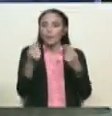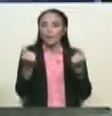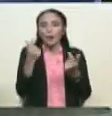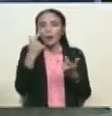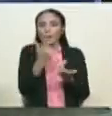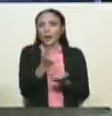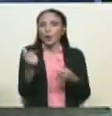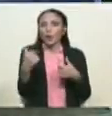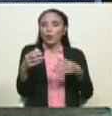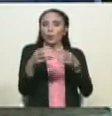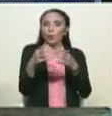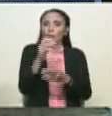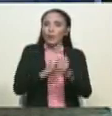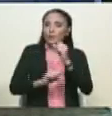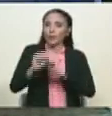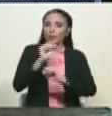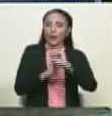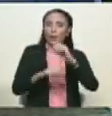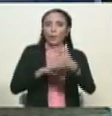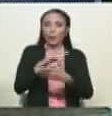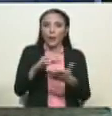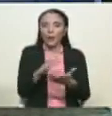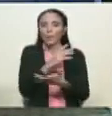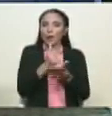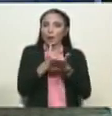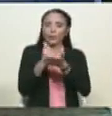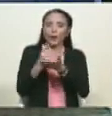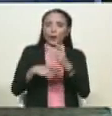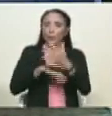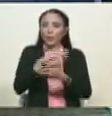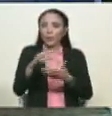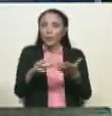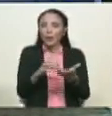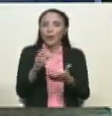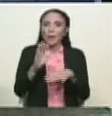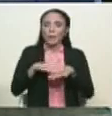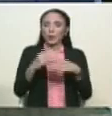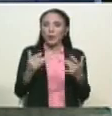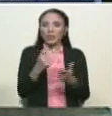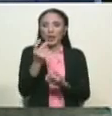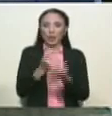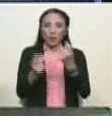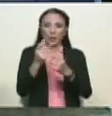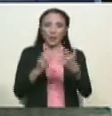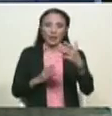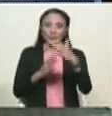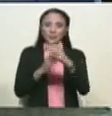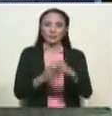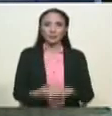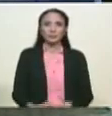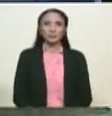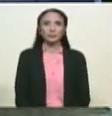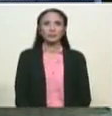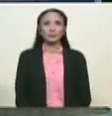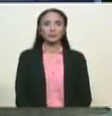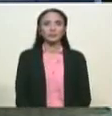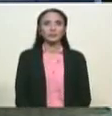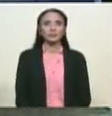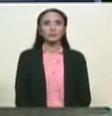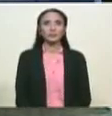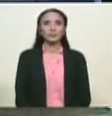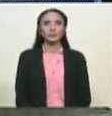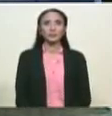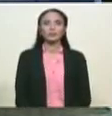batalla económica. Y yo le he dicho, le he dado una orden al vicepresidente de Economía, Tarek El Aissami, mi compañero.